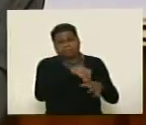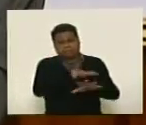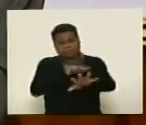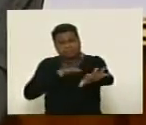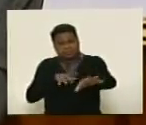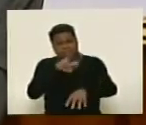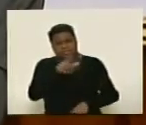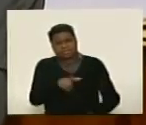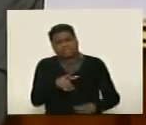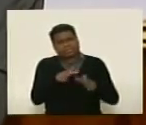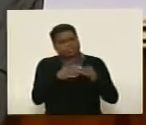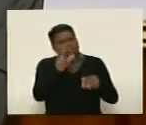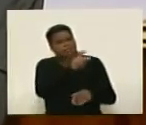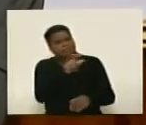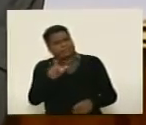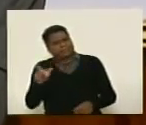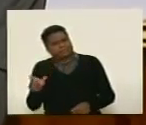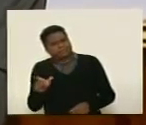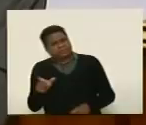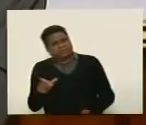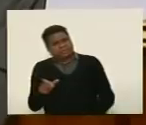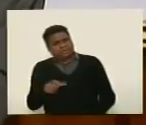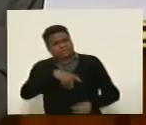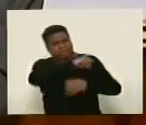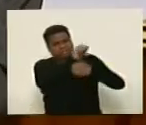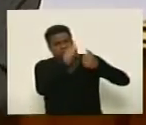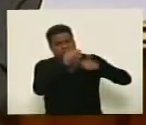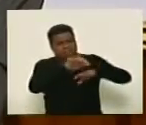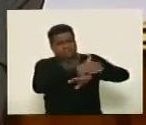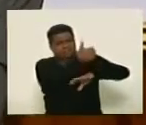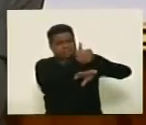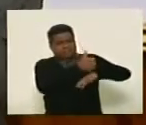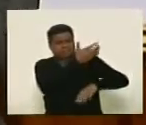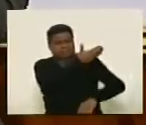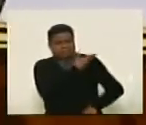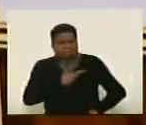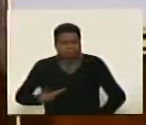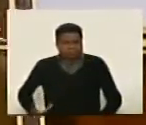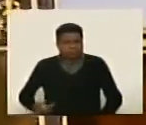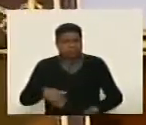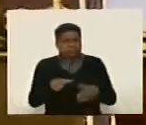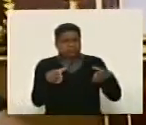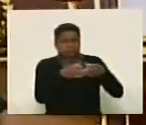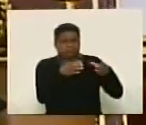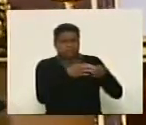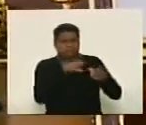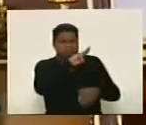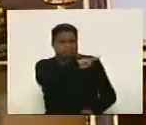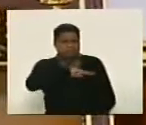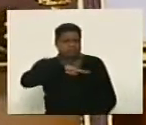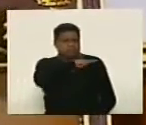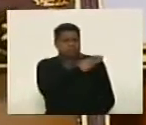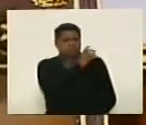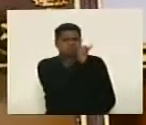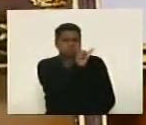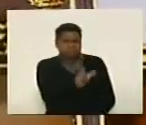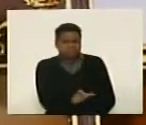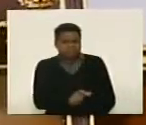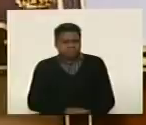de sus integrantes, el presidente o presidenta de la República en Consejo de Ministros. Exactamente